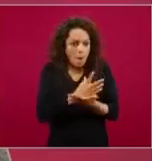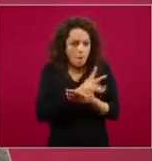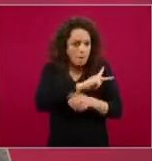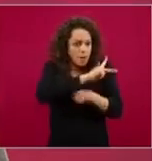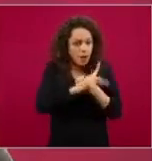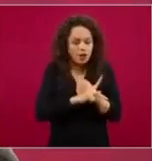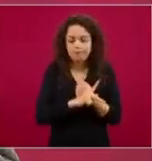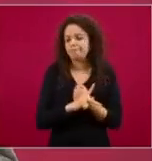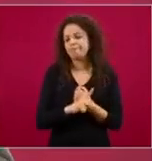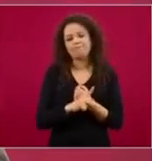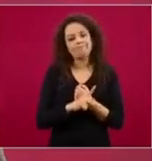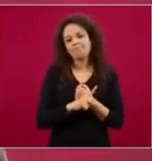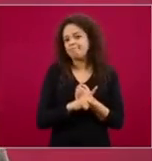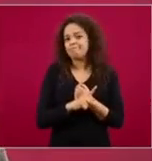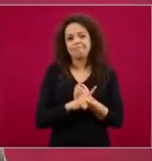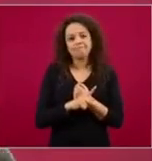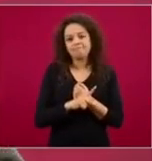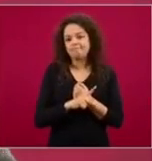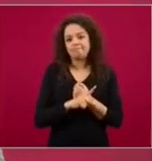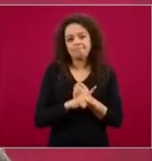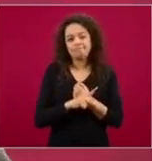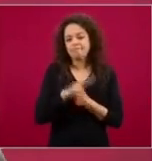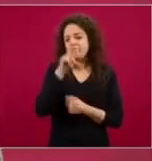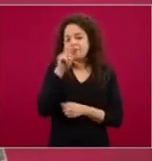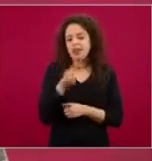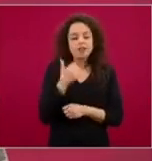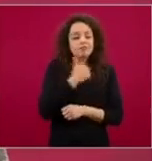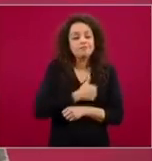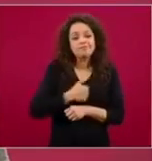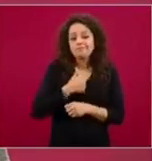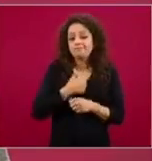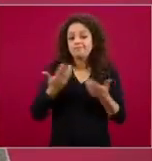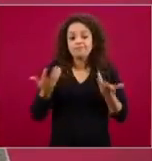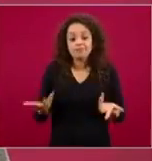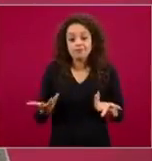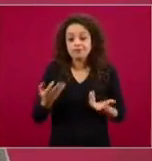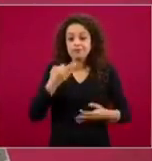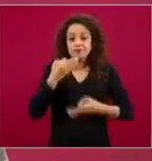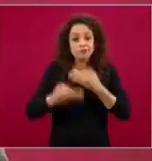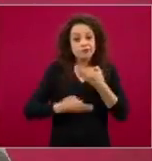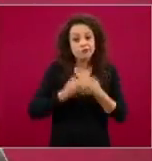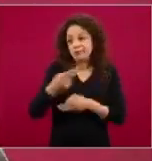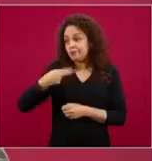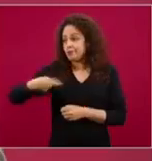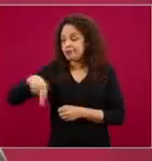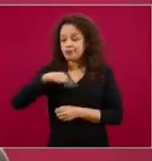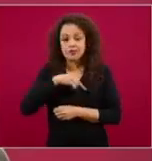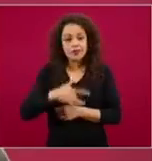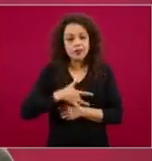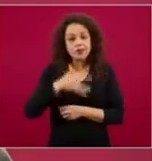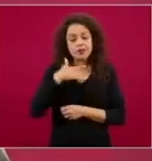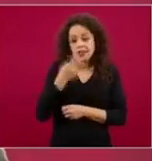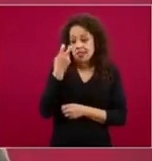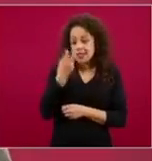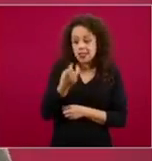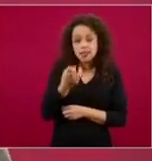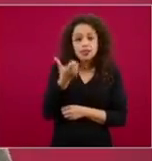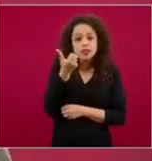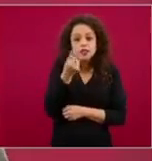Desafortunadamente, contrario a lo que se desea en lo más profundo de todos nosotros, es un fenómeno